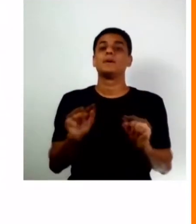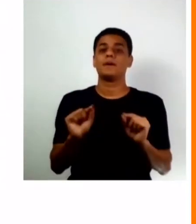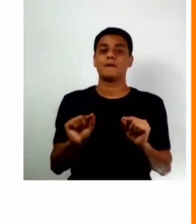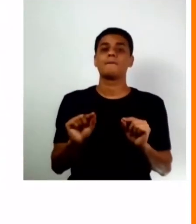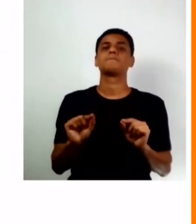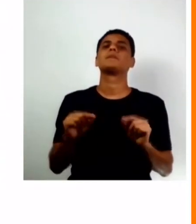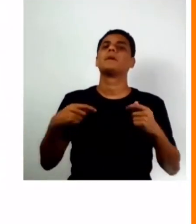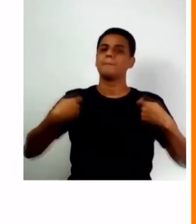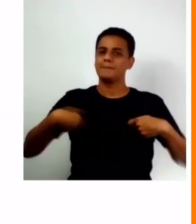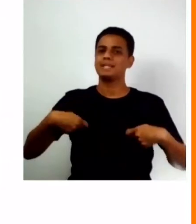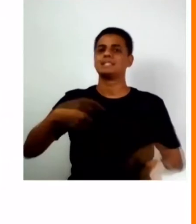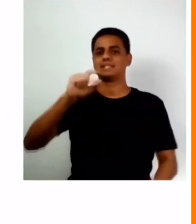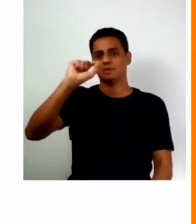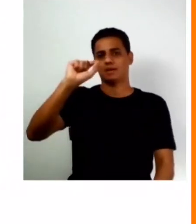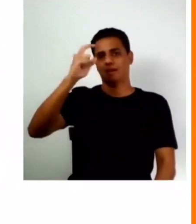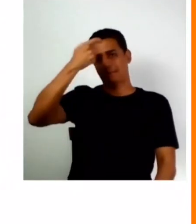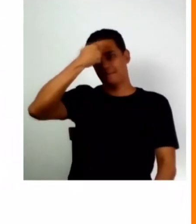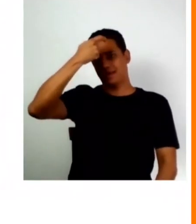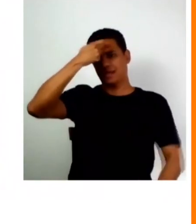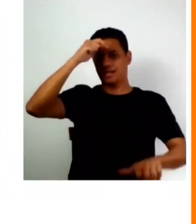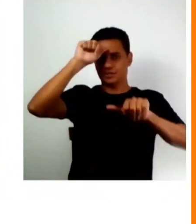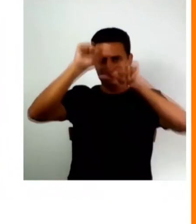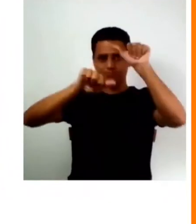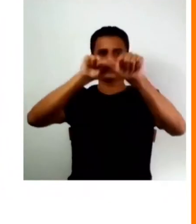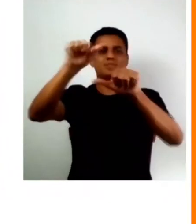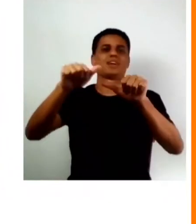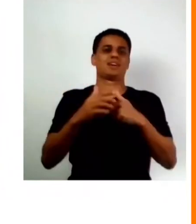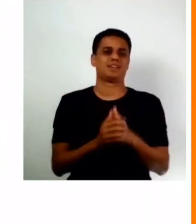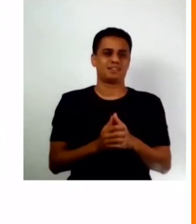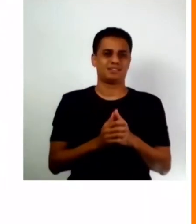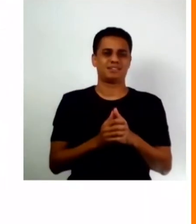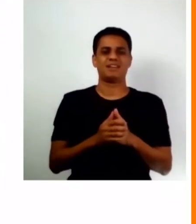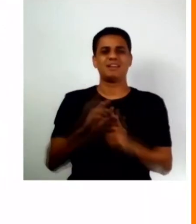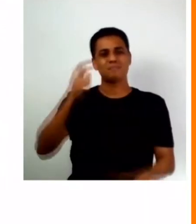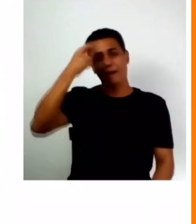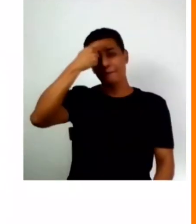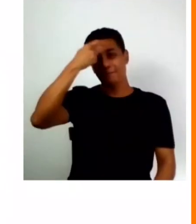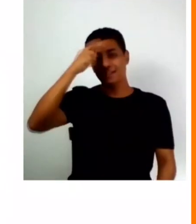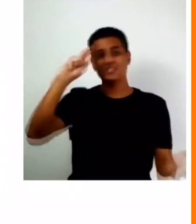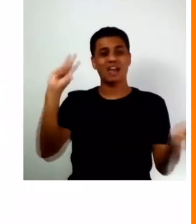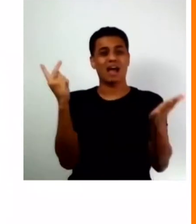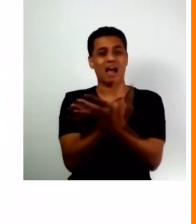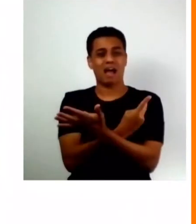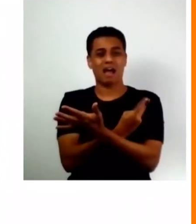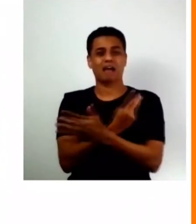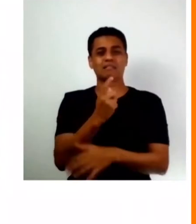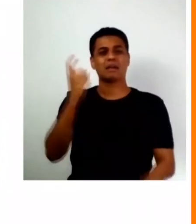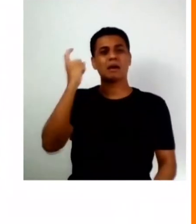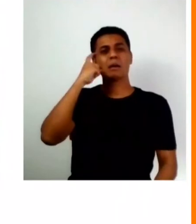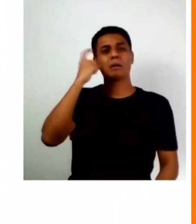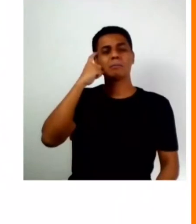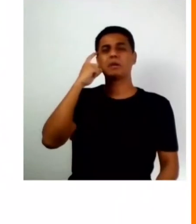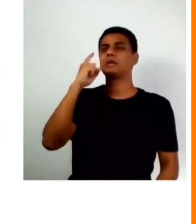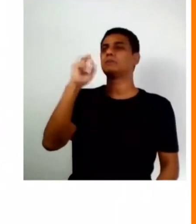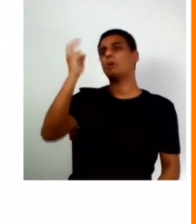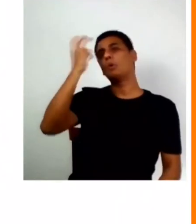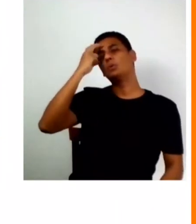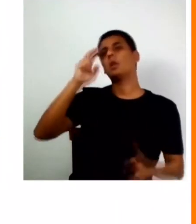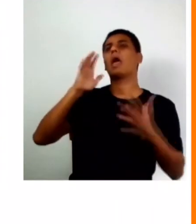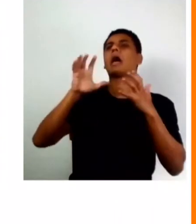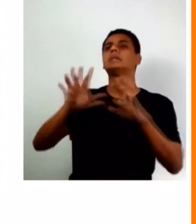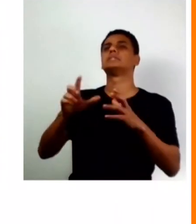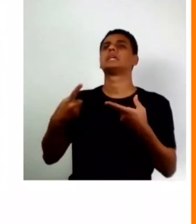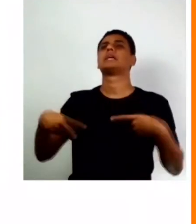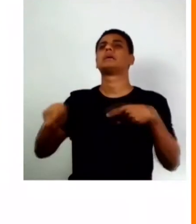mentalidade, de unha mentalidade cerrada de la cultura, á veces, de seguir facéndolo de sempre sin tener en cuenta